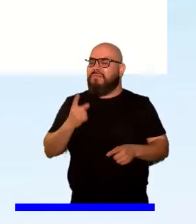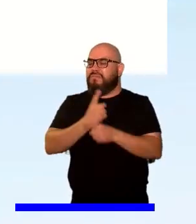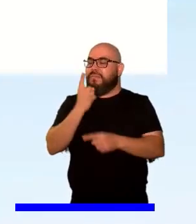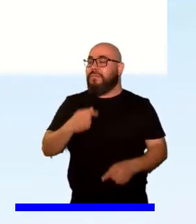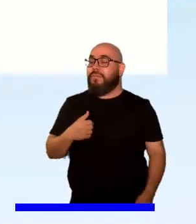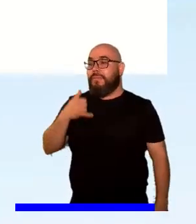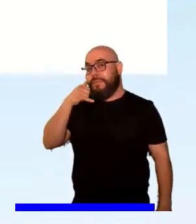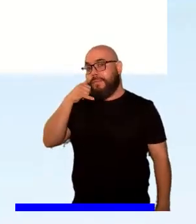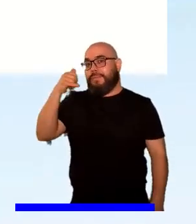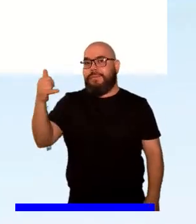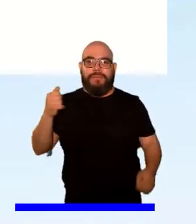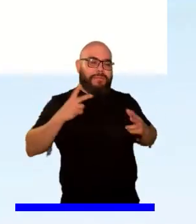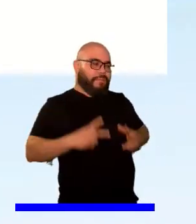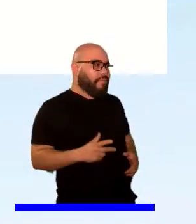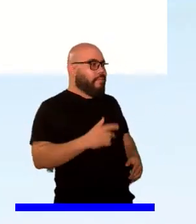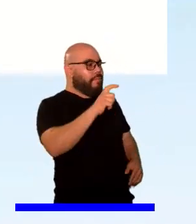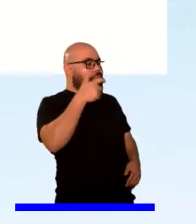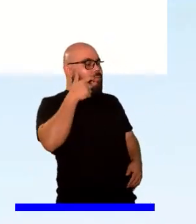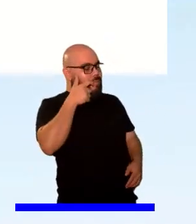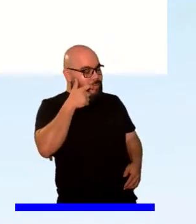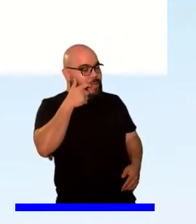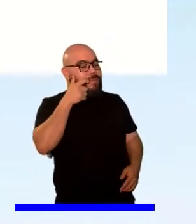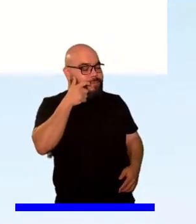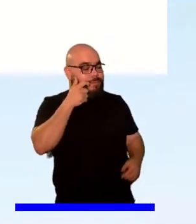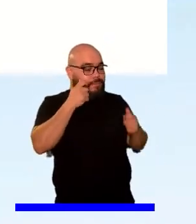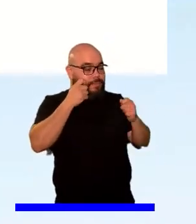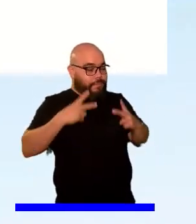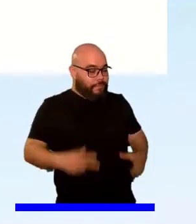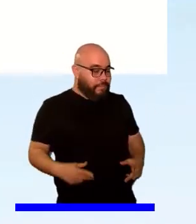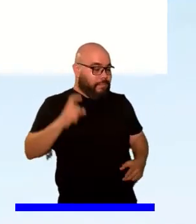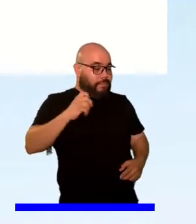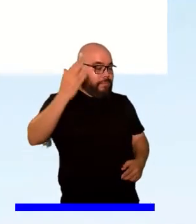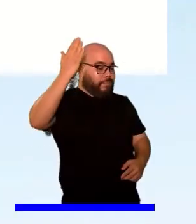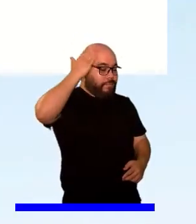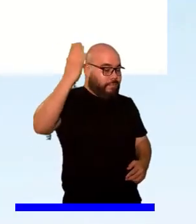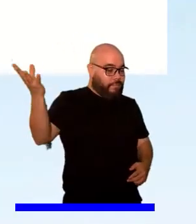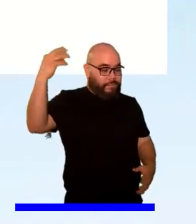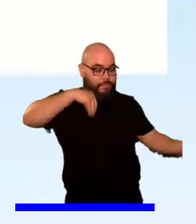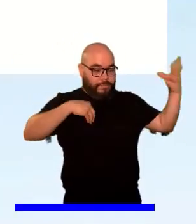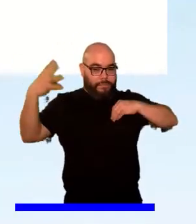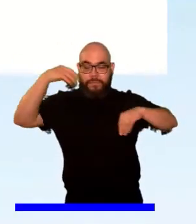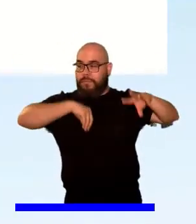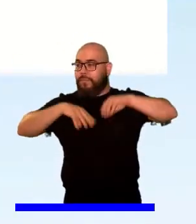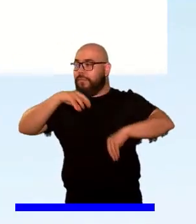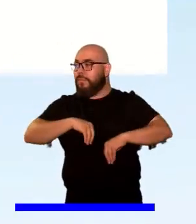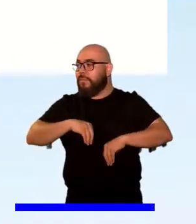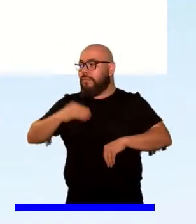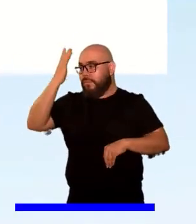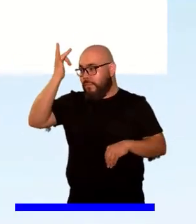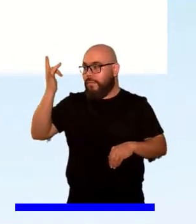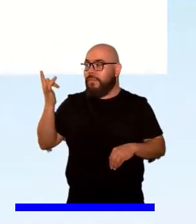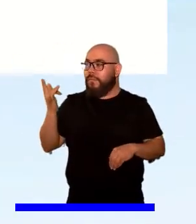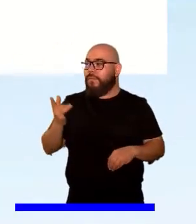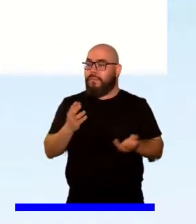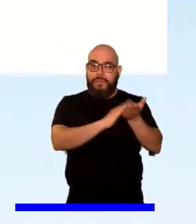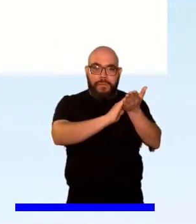sucede es que lo recibe a alguien, cuando uno pasa a un operador, una persona que debe saber de todo un poquito. ¿Por qué? Porque no tiene que saber